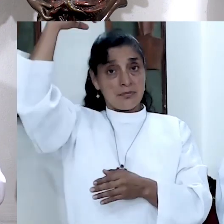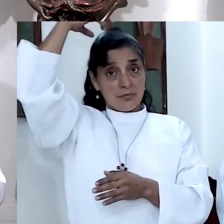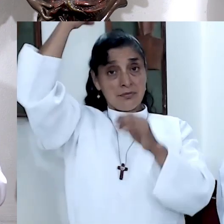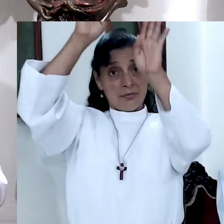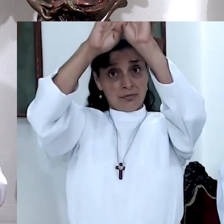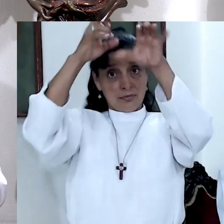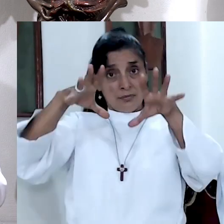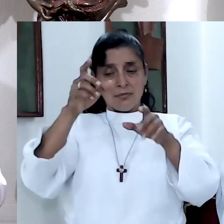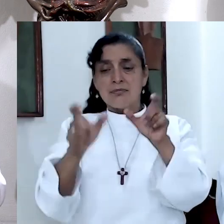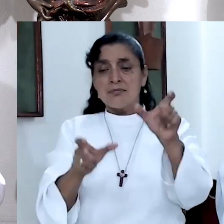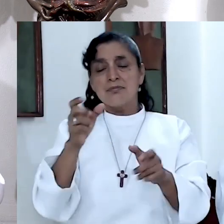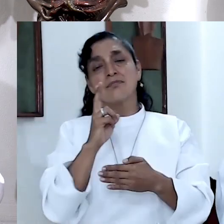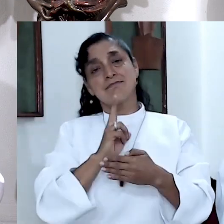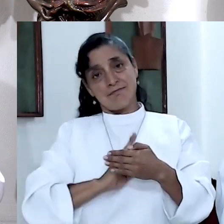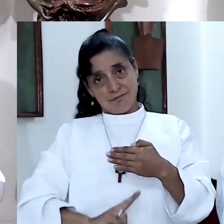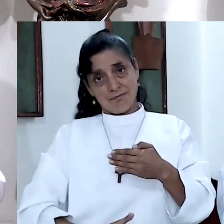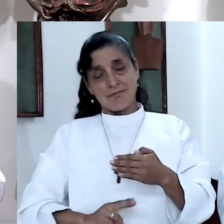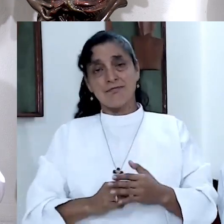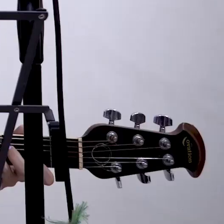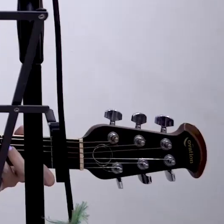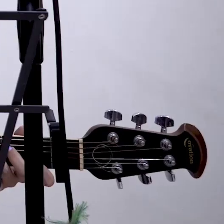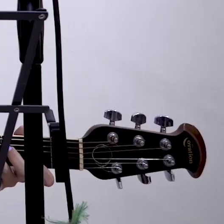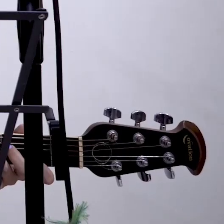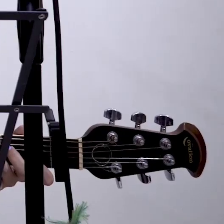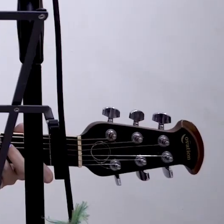gente sencilla.